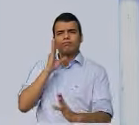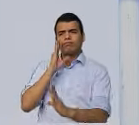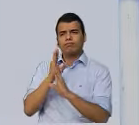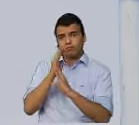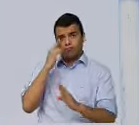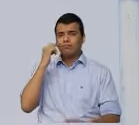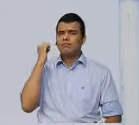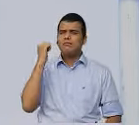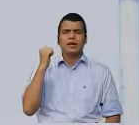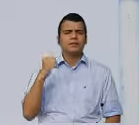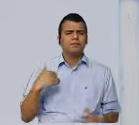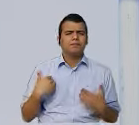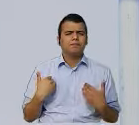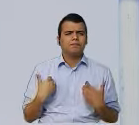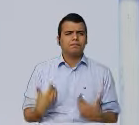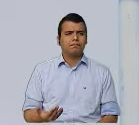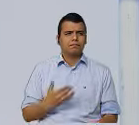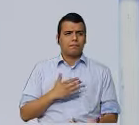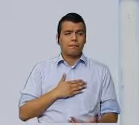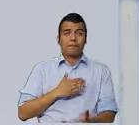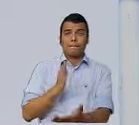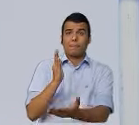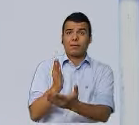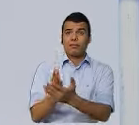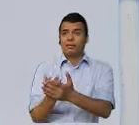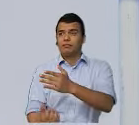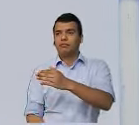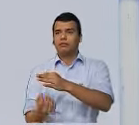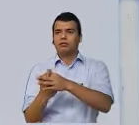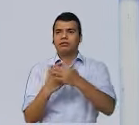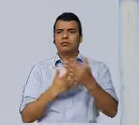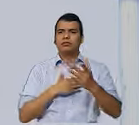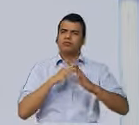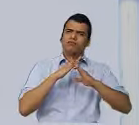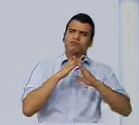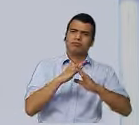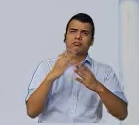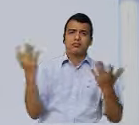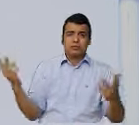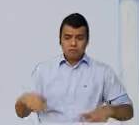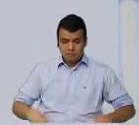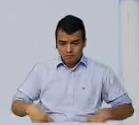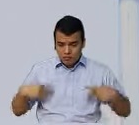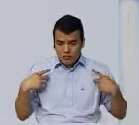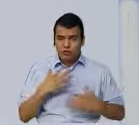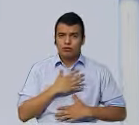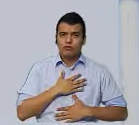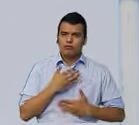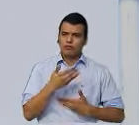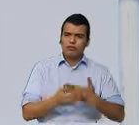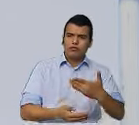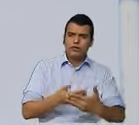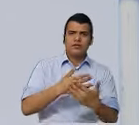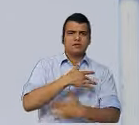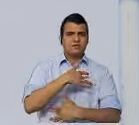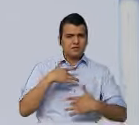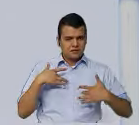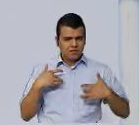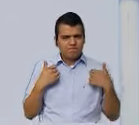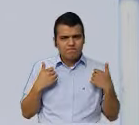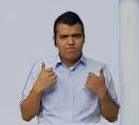a evitar que esta se presente, y eso está dado en los estilos de vida saludables, pues entendiendo la